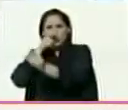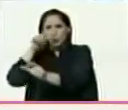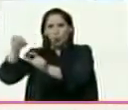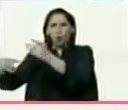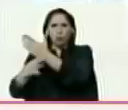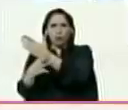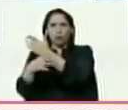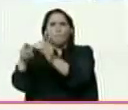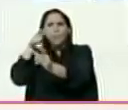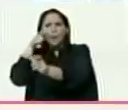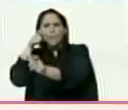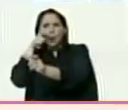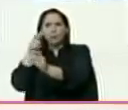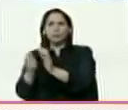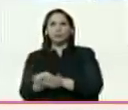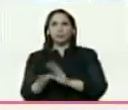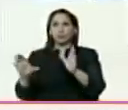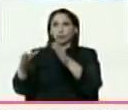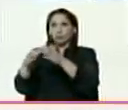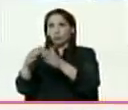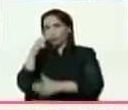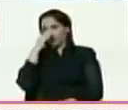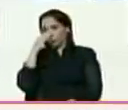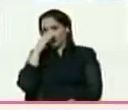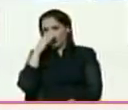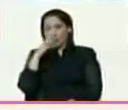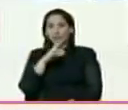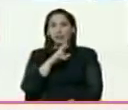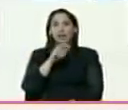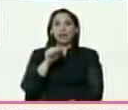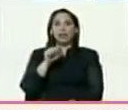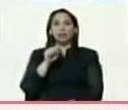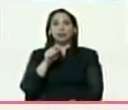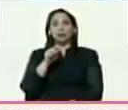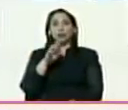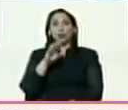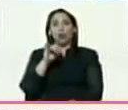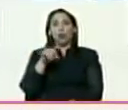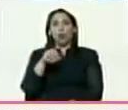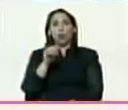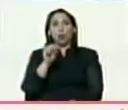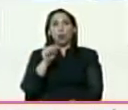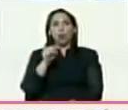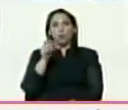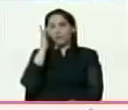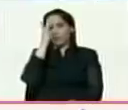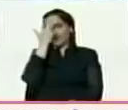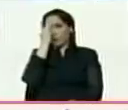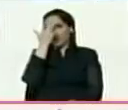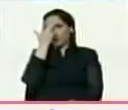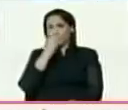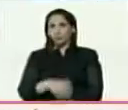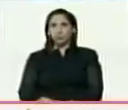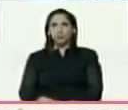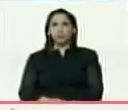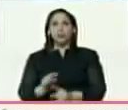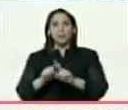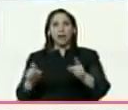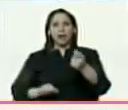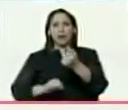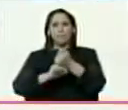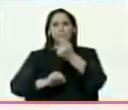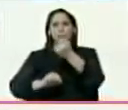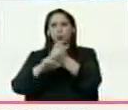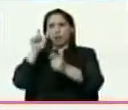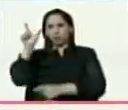de los narcotraficantes los rastrojos en febrero para apoyar a este